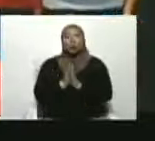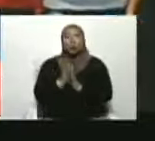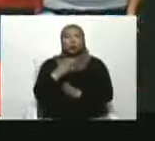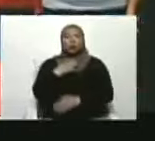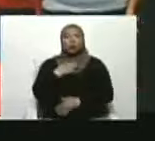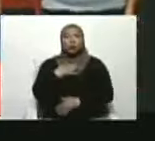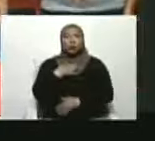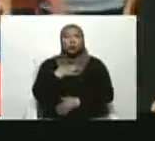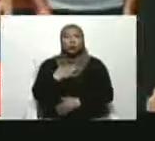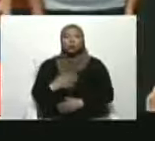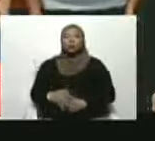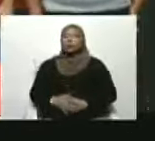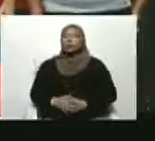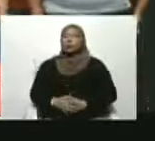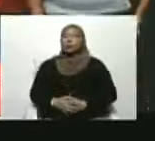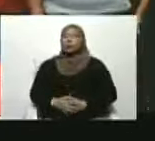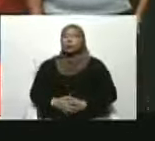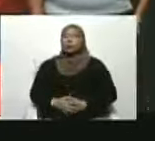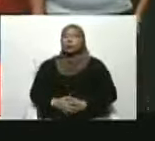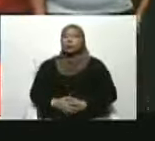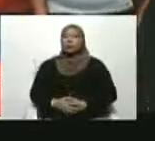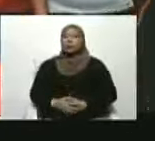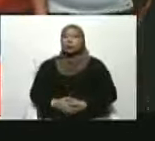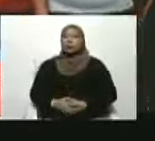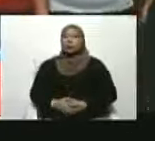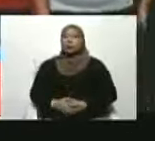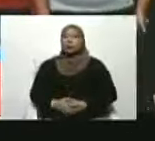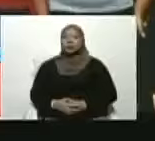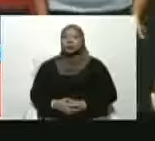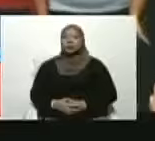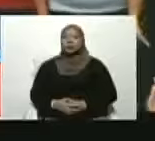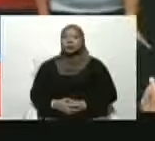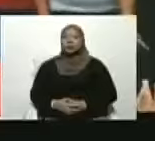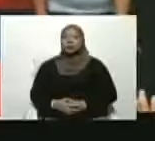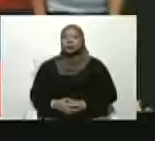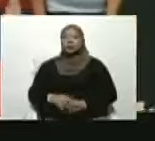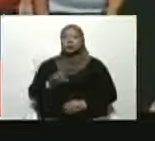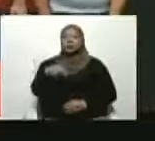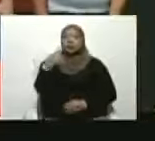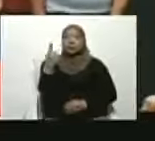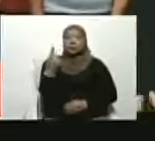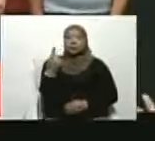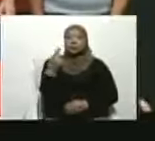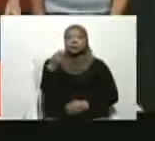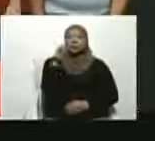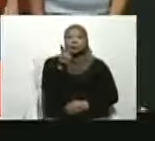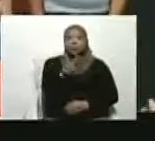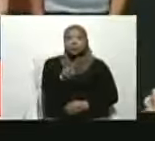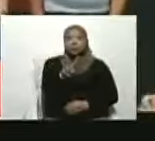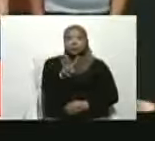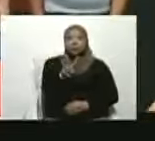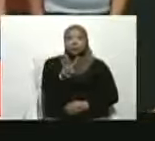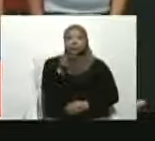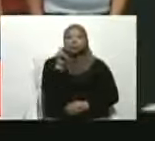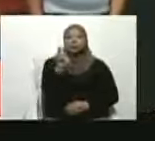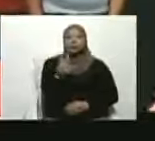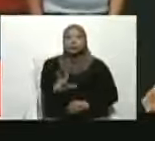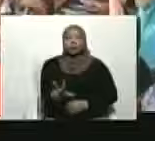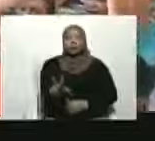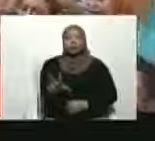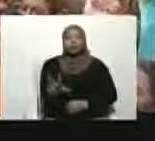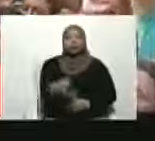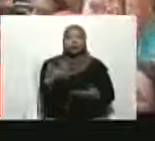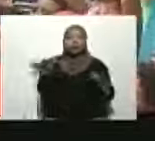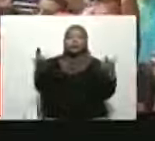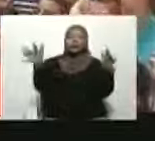aire está bien a la 1 a la do y a las TR